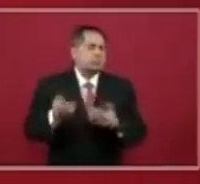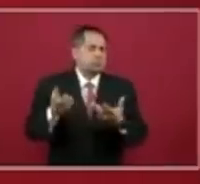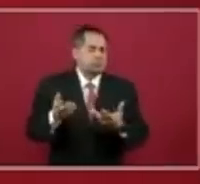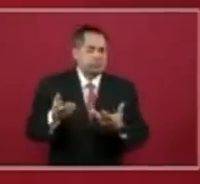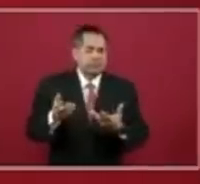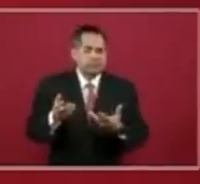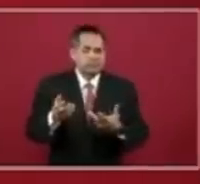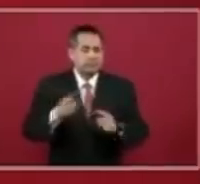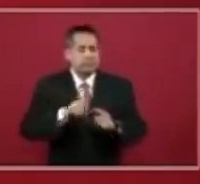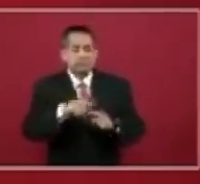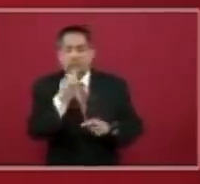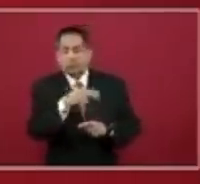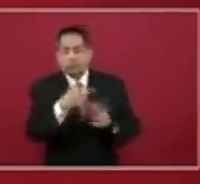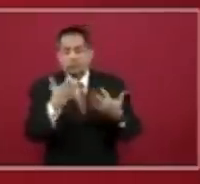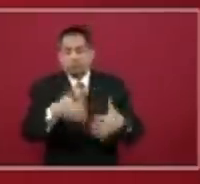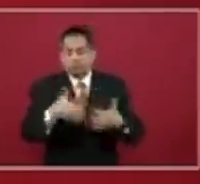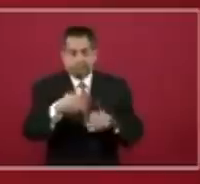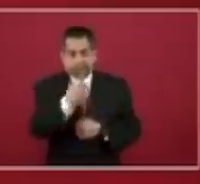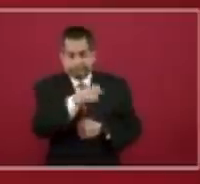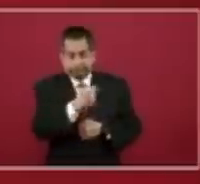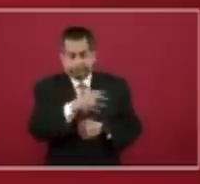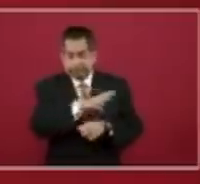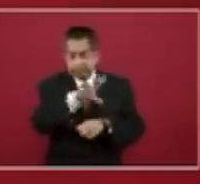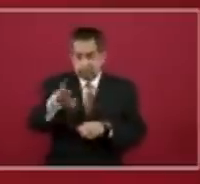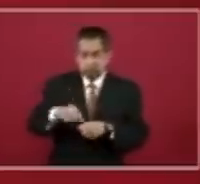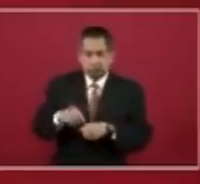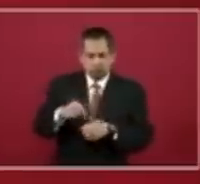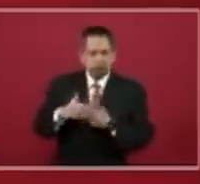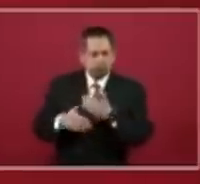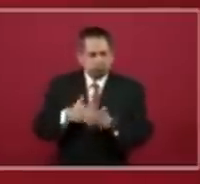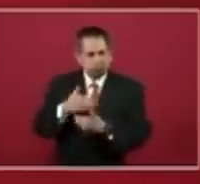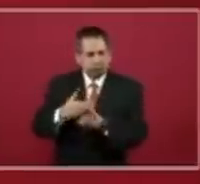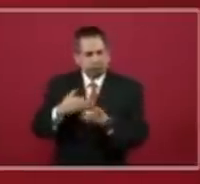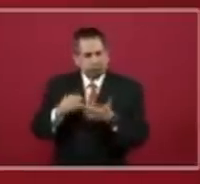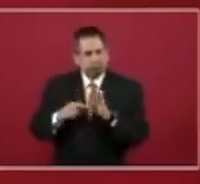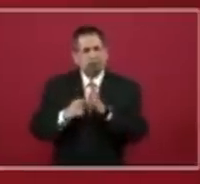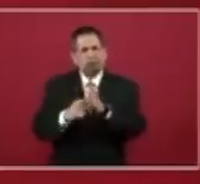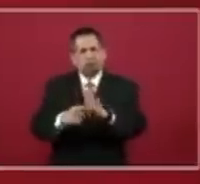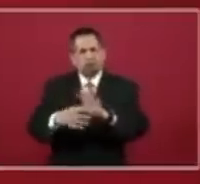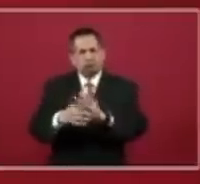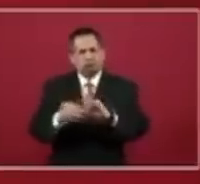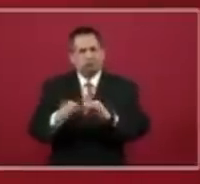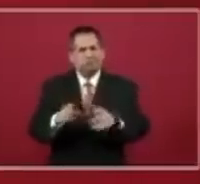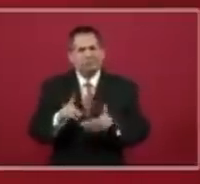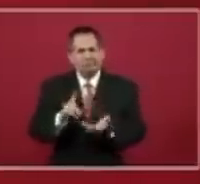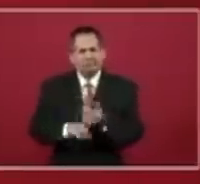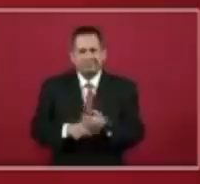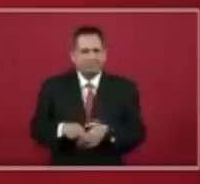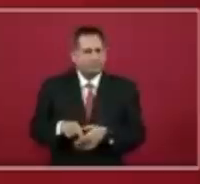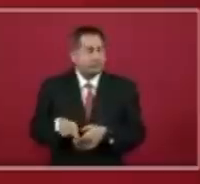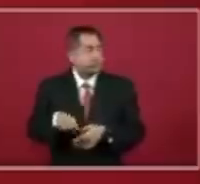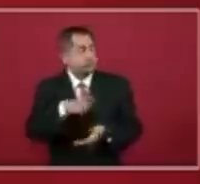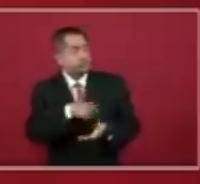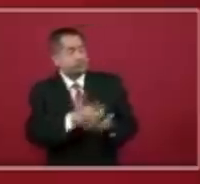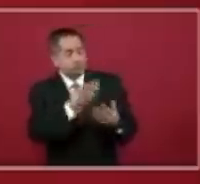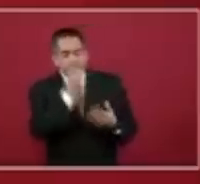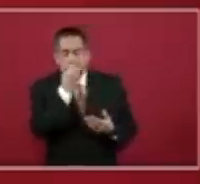el nombre de las empresas, y todo esto lo vamos a ir viendo. La compra de alimentos,